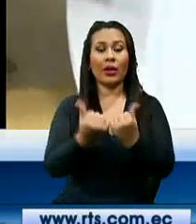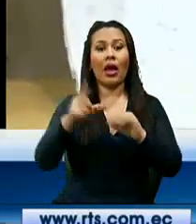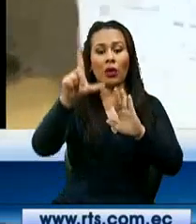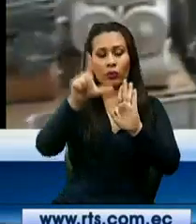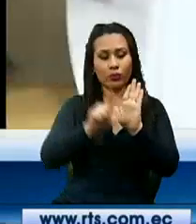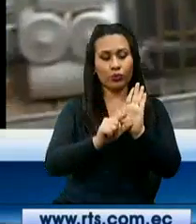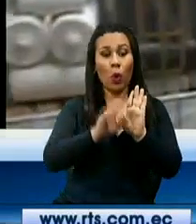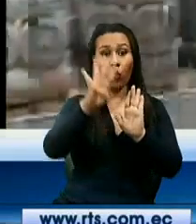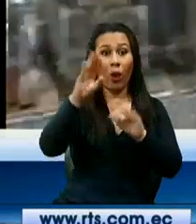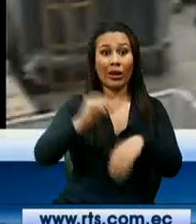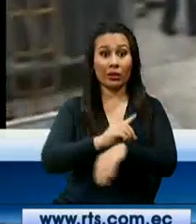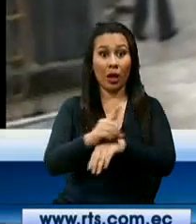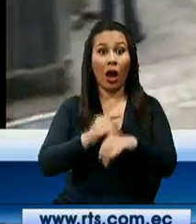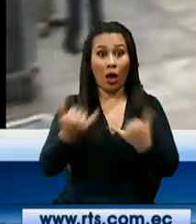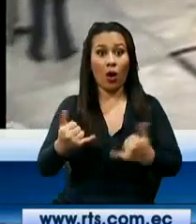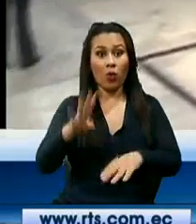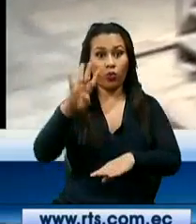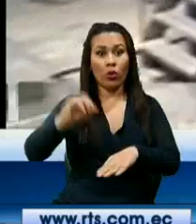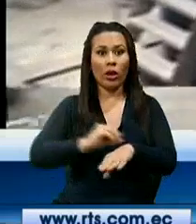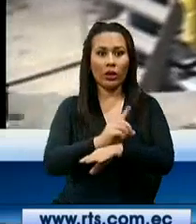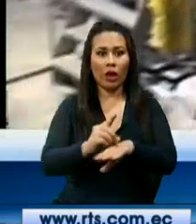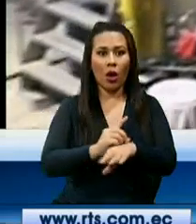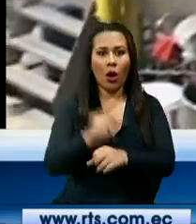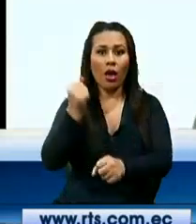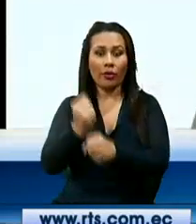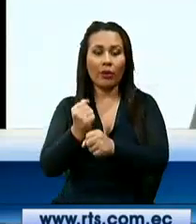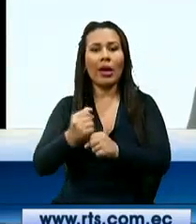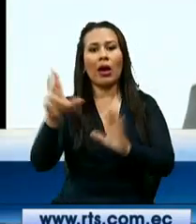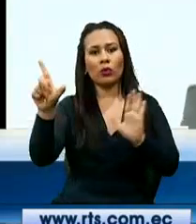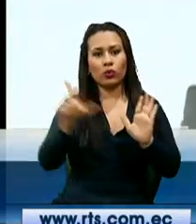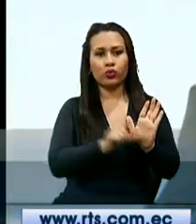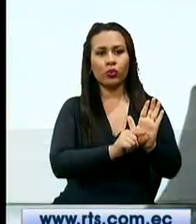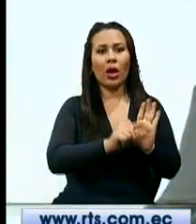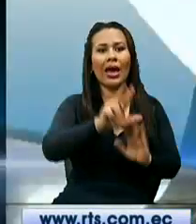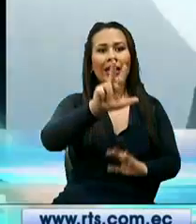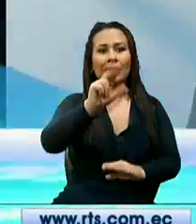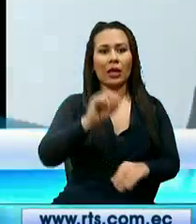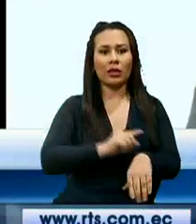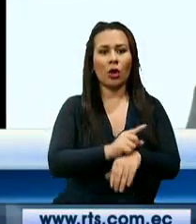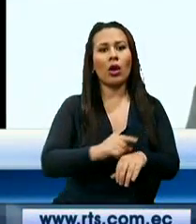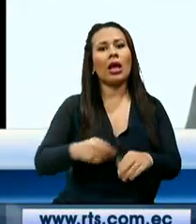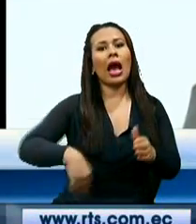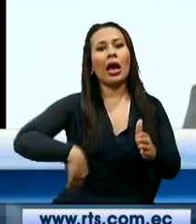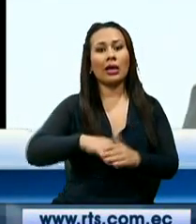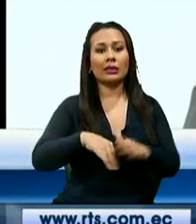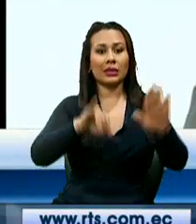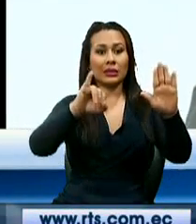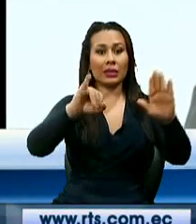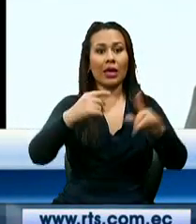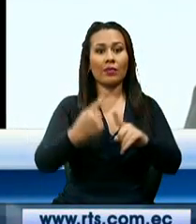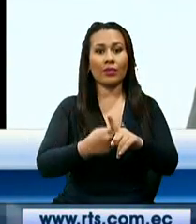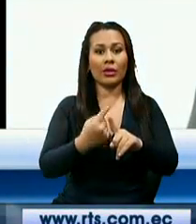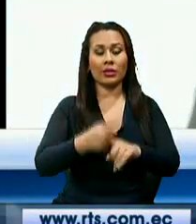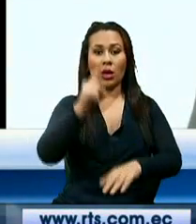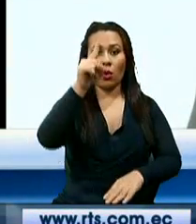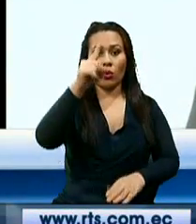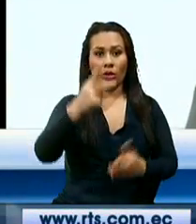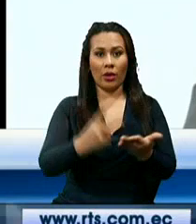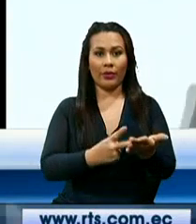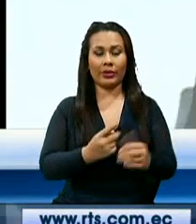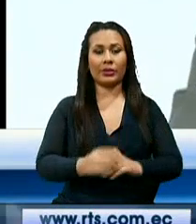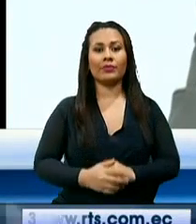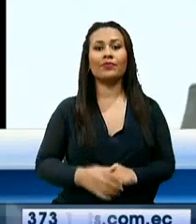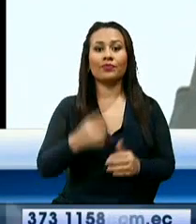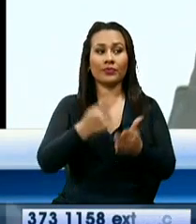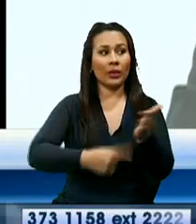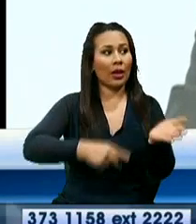de trabajo, previo acuerdo entre el empleador y el empleado. Que sea máximo 6 meses, renovables por una sola vez. Que el